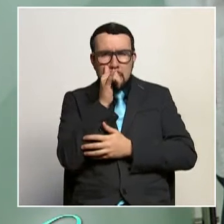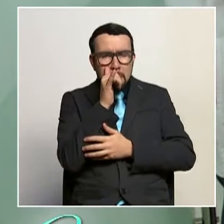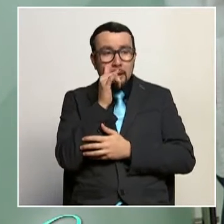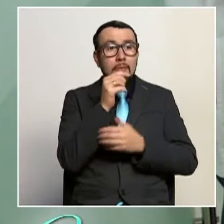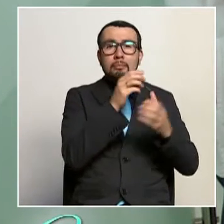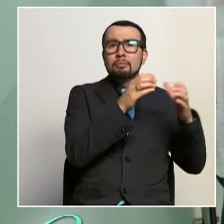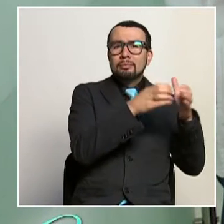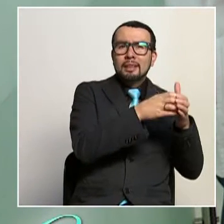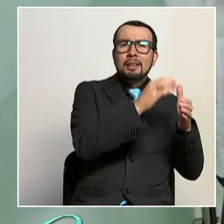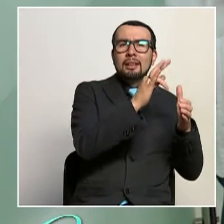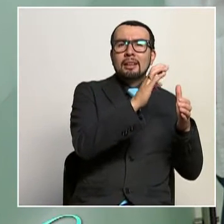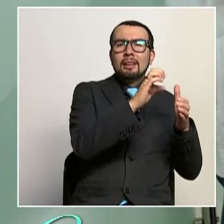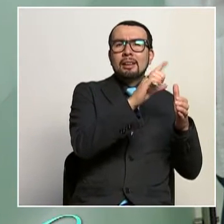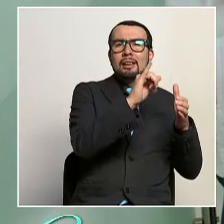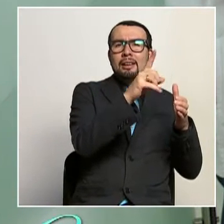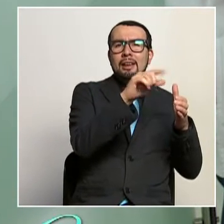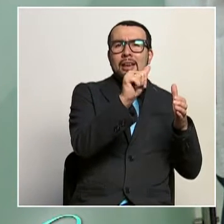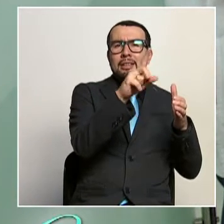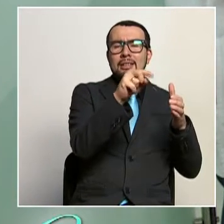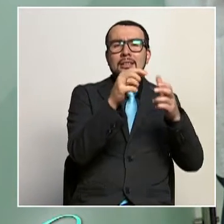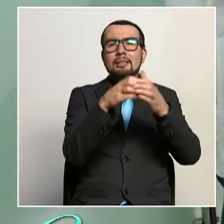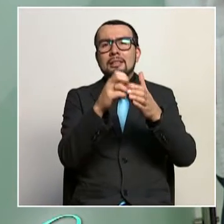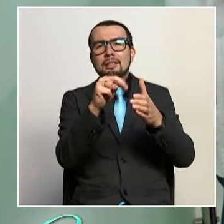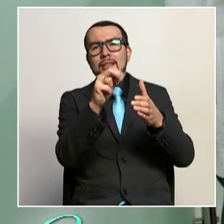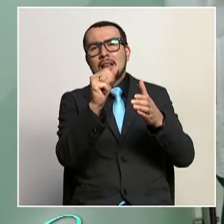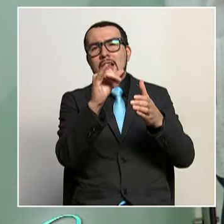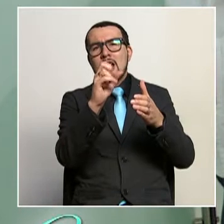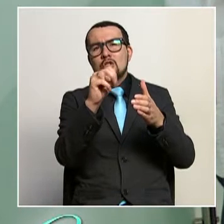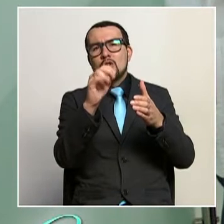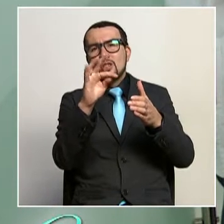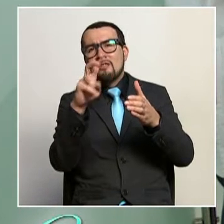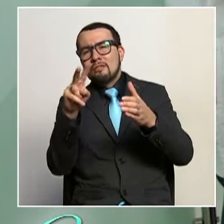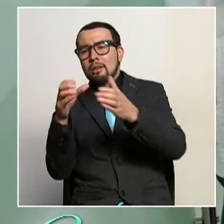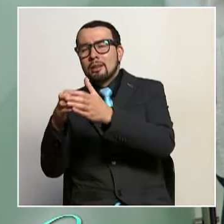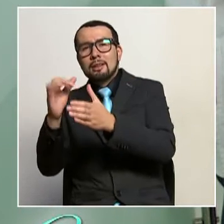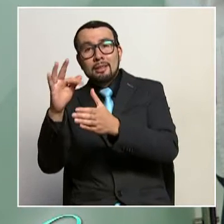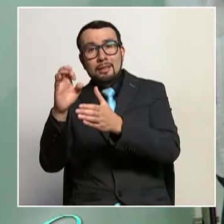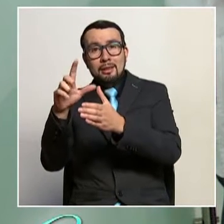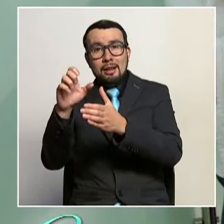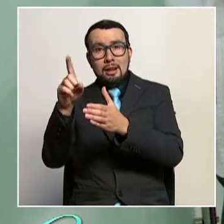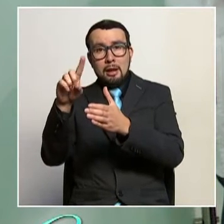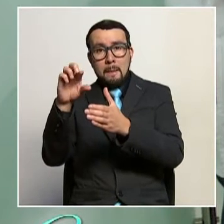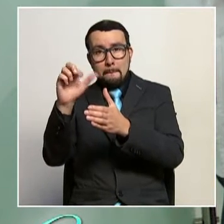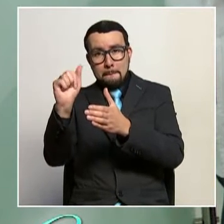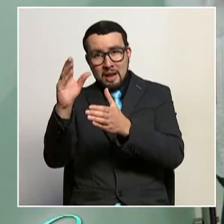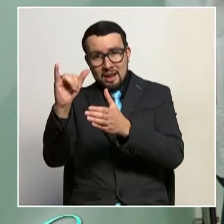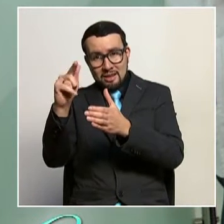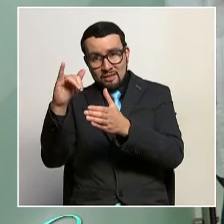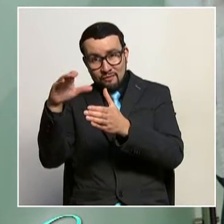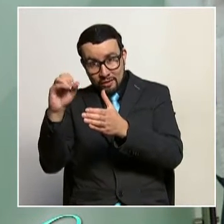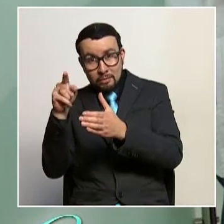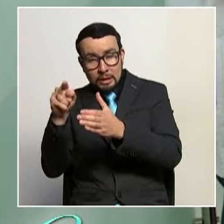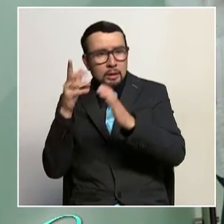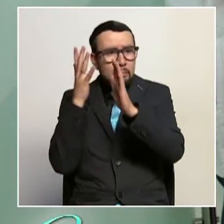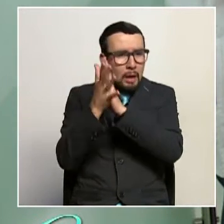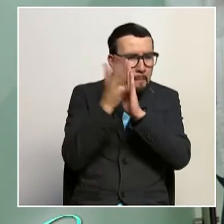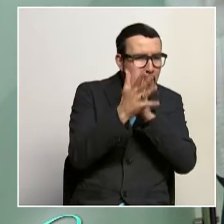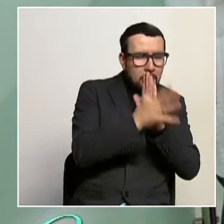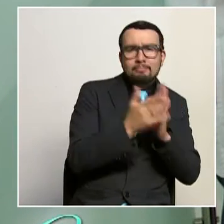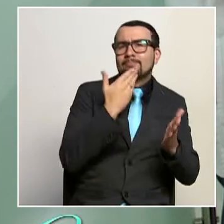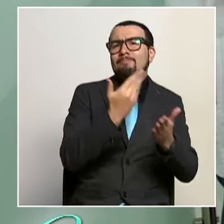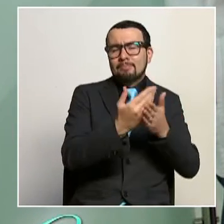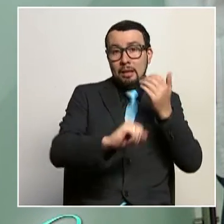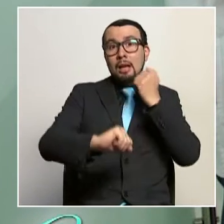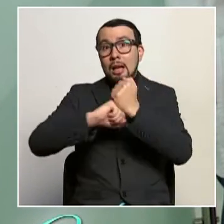Teleislas, Telenación, Nación TV y Telepacífico, para poder contar casos clínicos. Este no es un programa